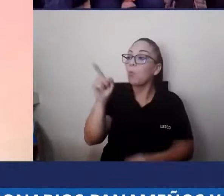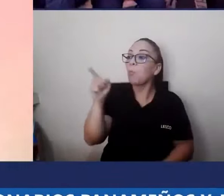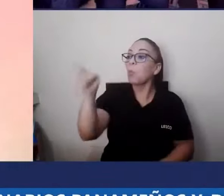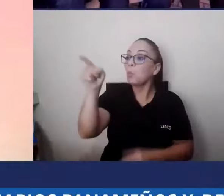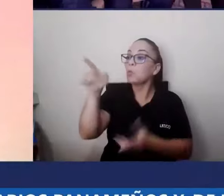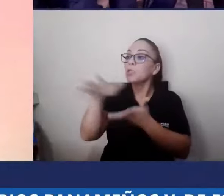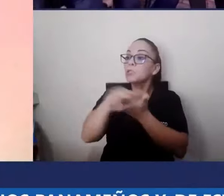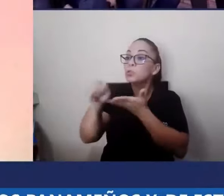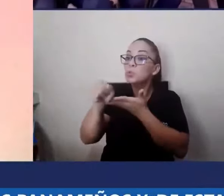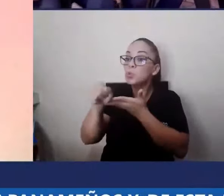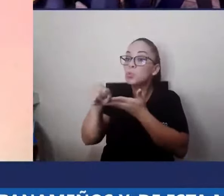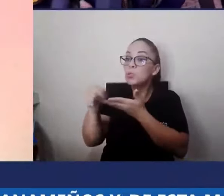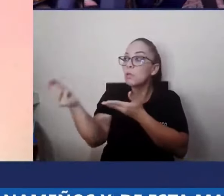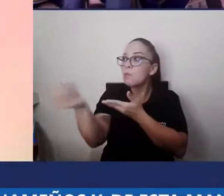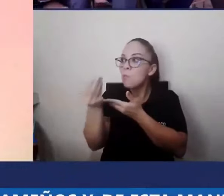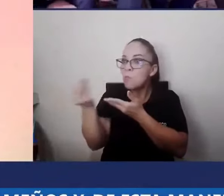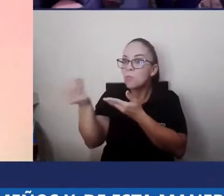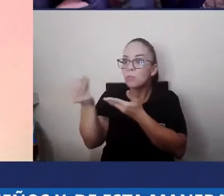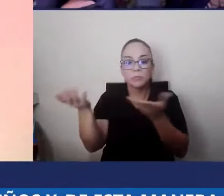sin escrúpulos.